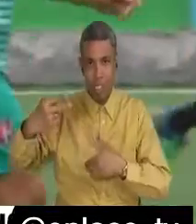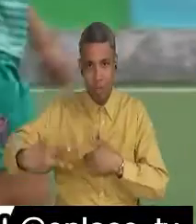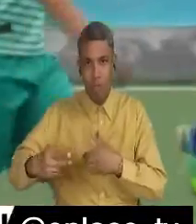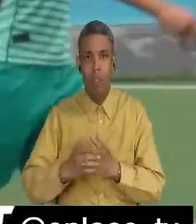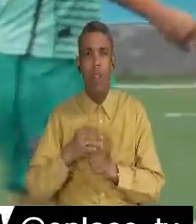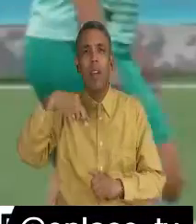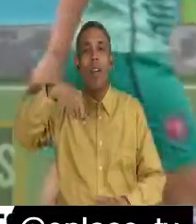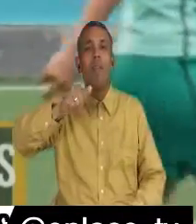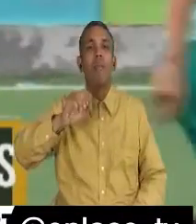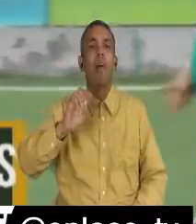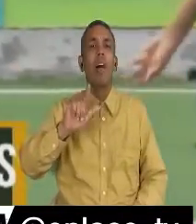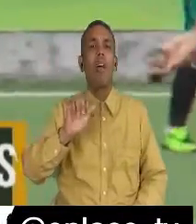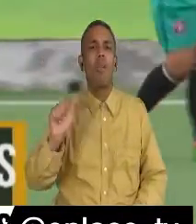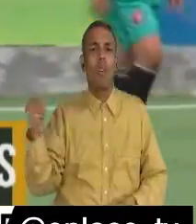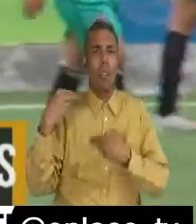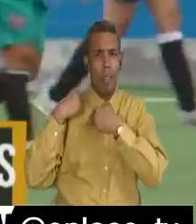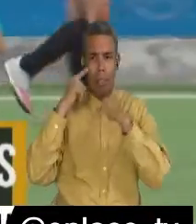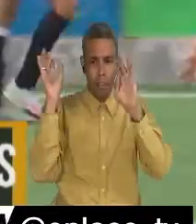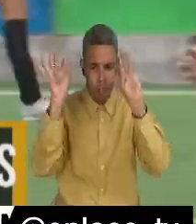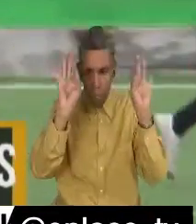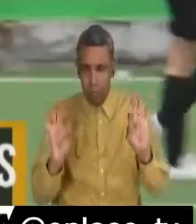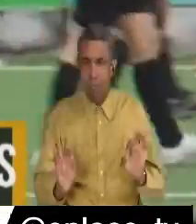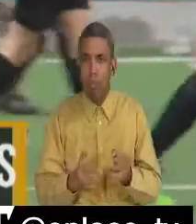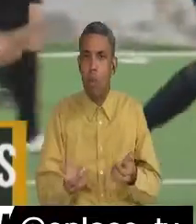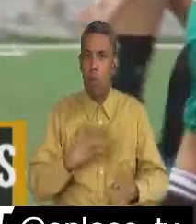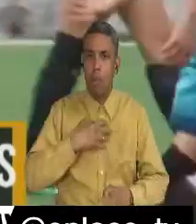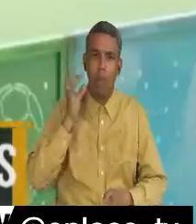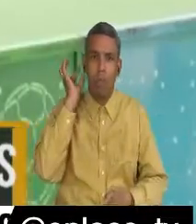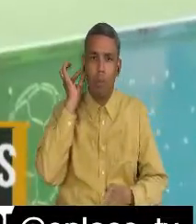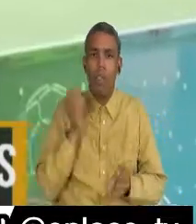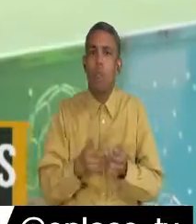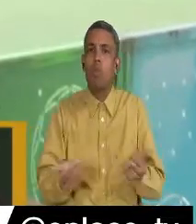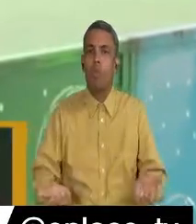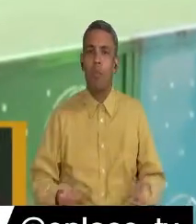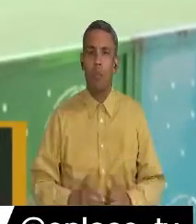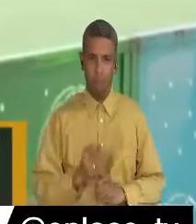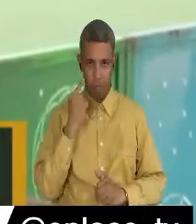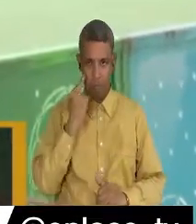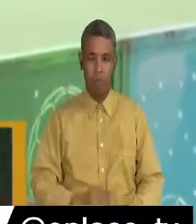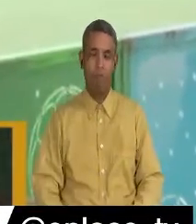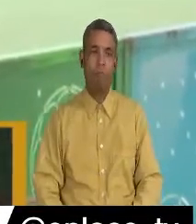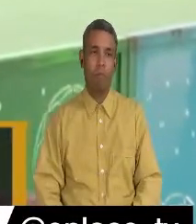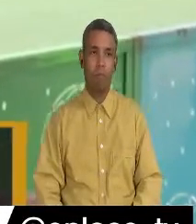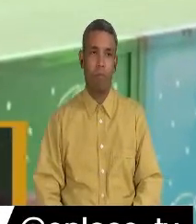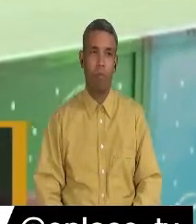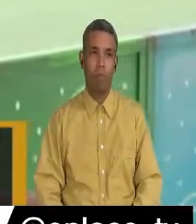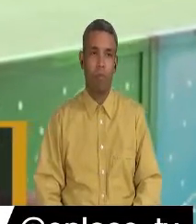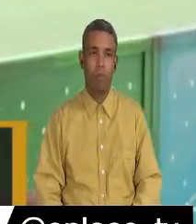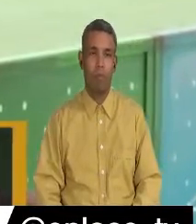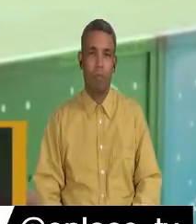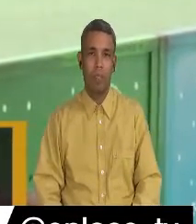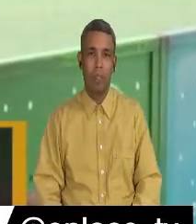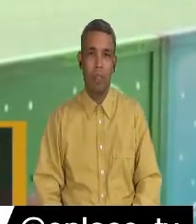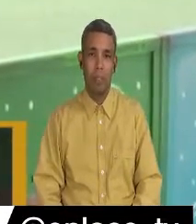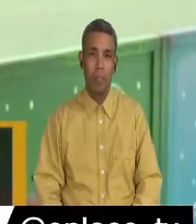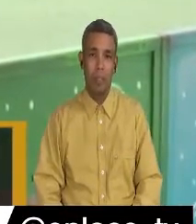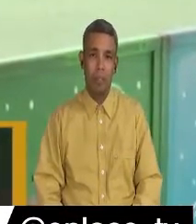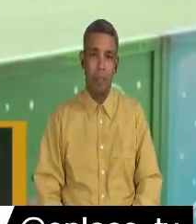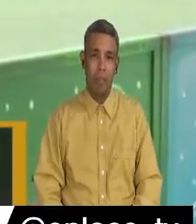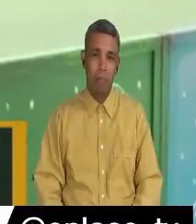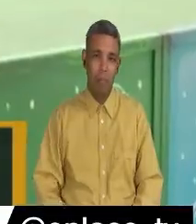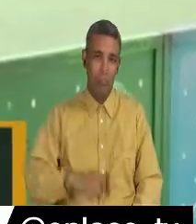este campeonato, destaca la forma como se desarrolla el mismo. Precisamente hoy estamos terminando la fase de todos